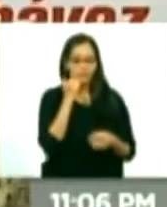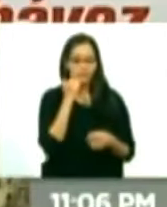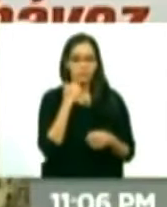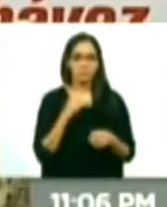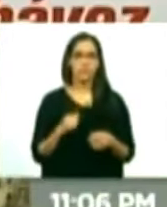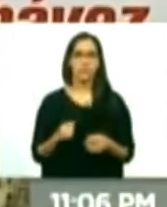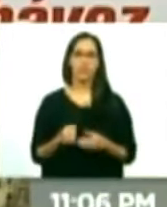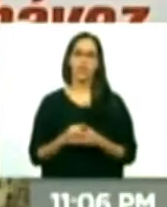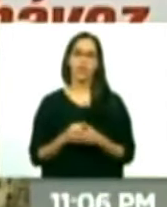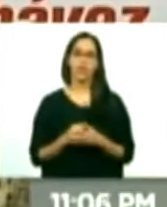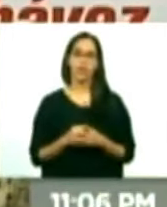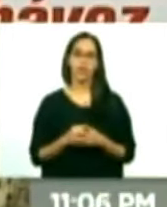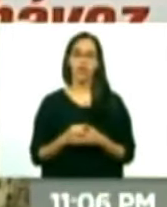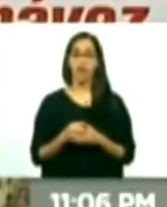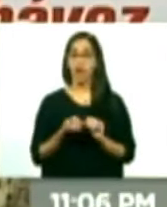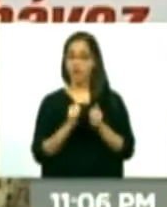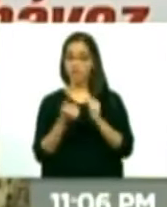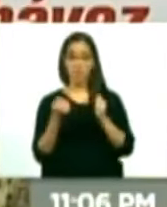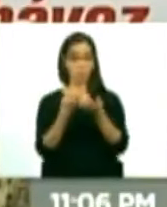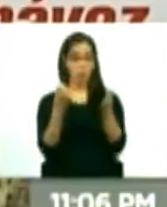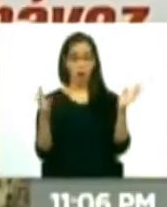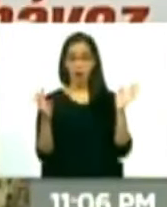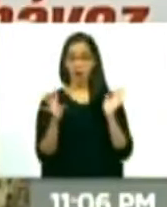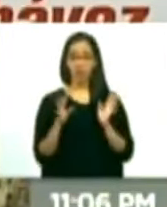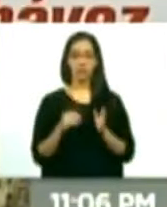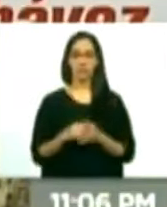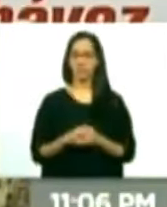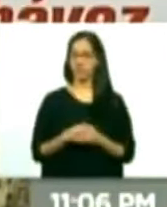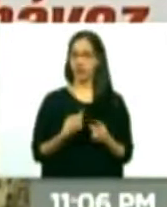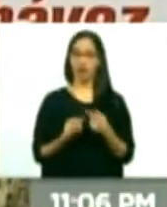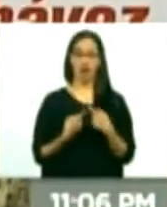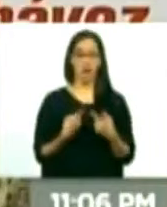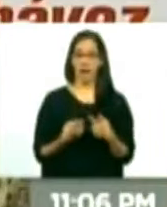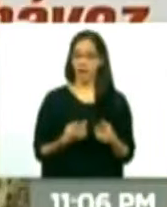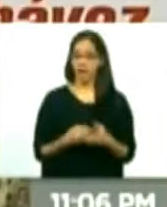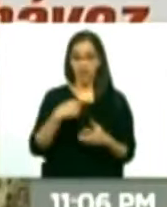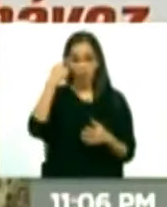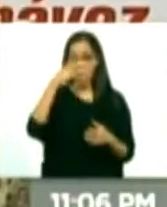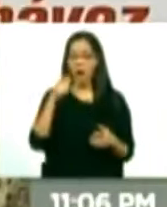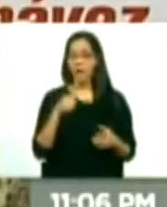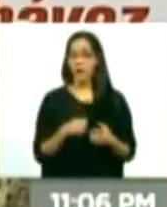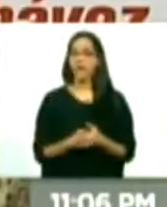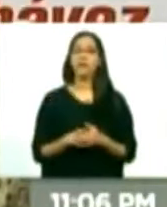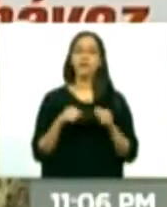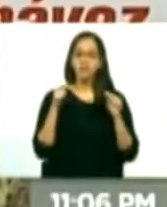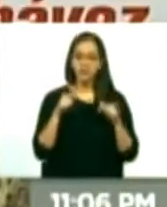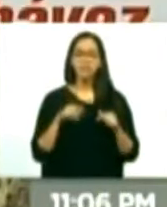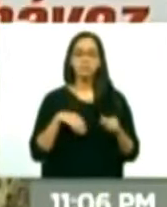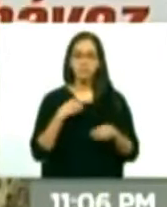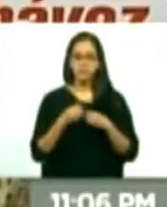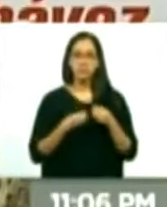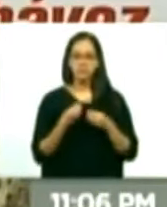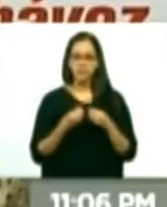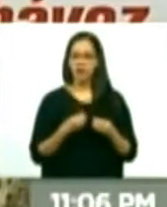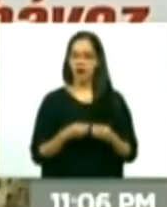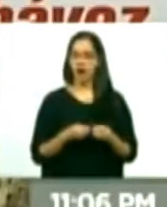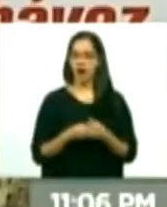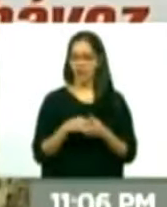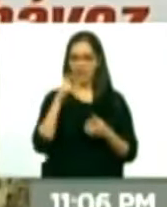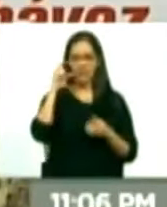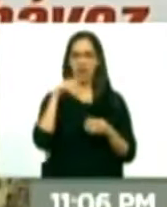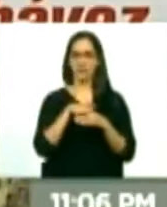en el Estadio Monumental, una cosa monumental de pueblo, eso lo debemos hacer el día de la